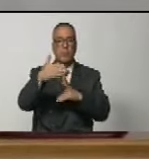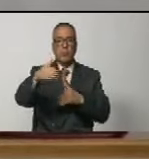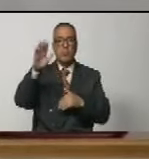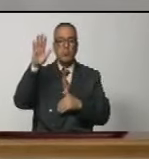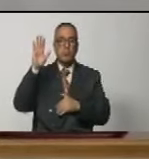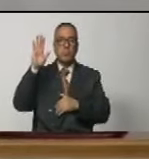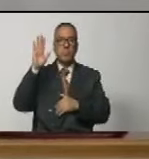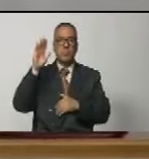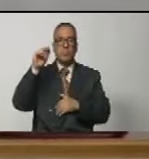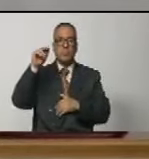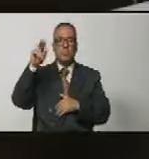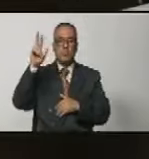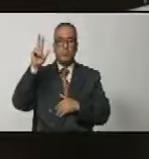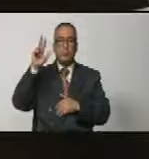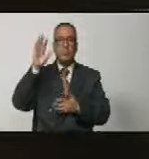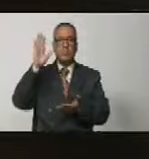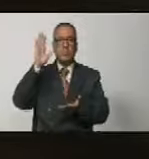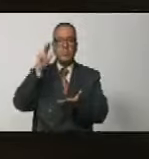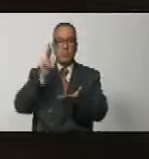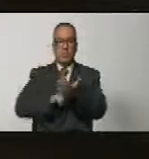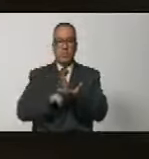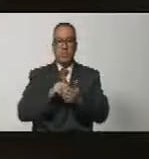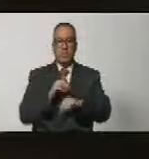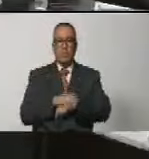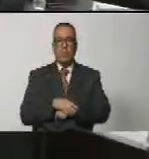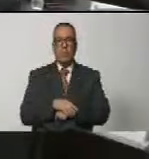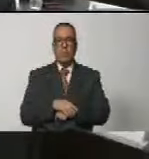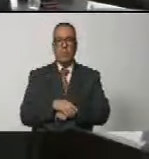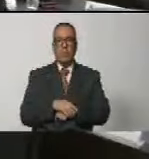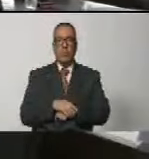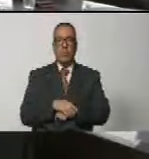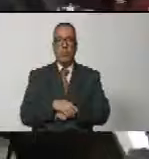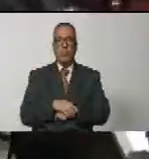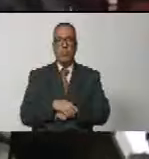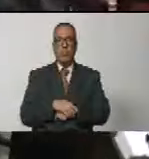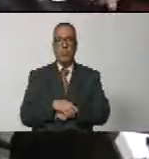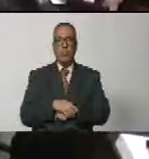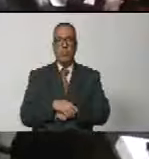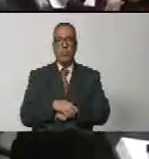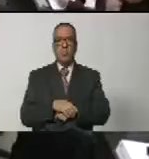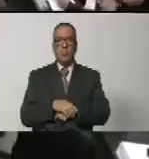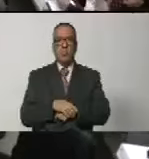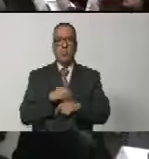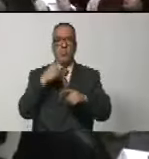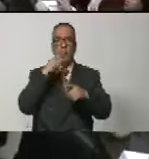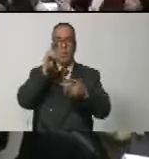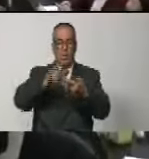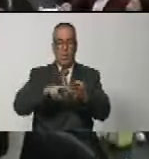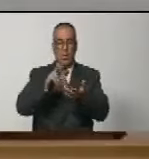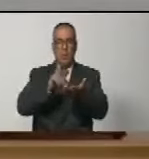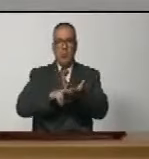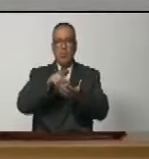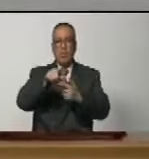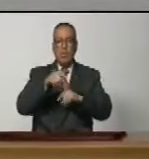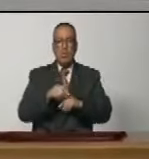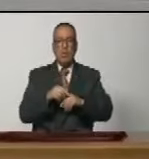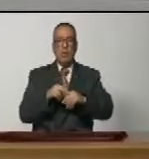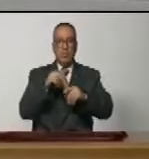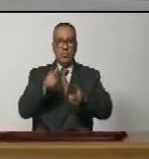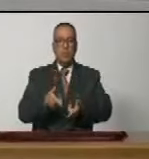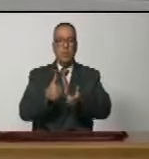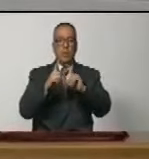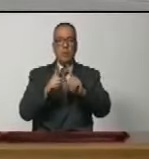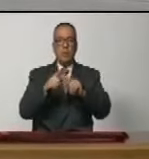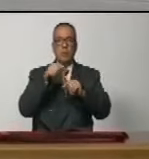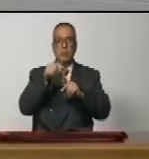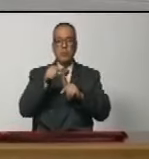con la señal de costumbre. Queda aprobado. Se declara aprobada la